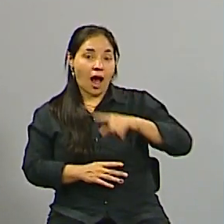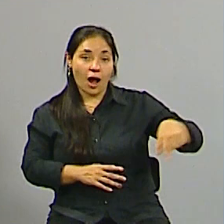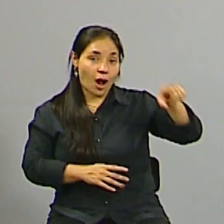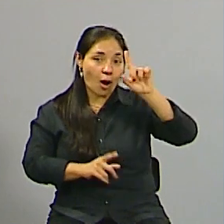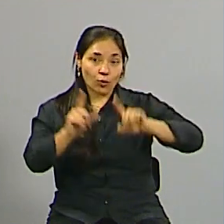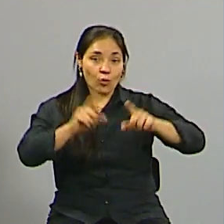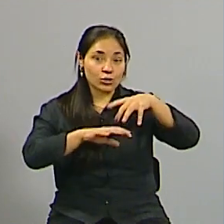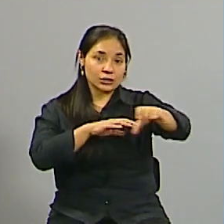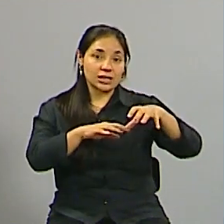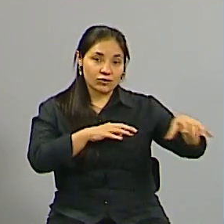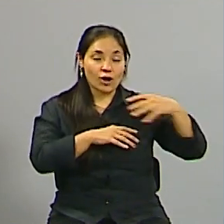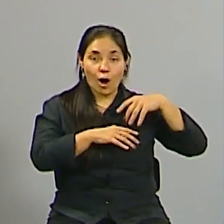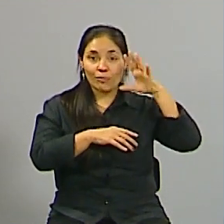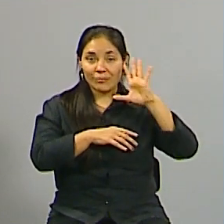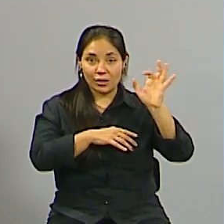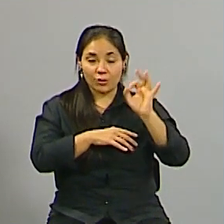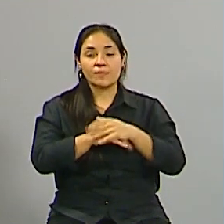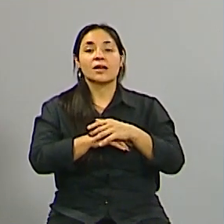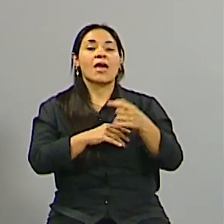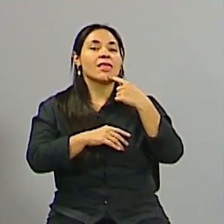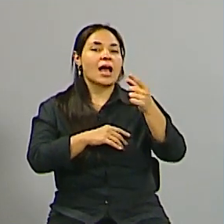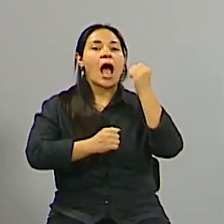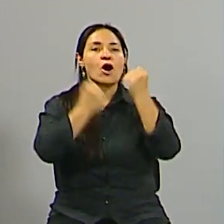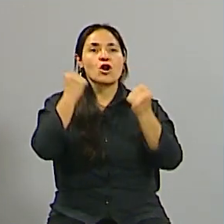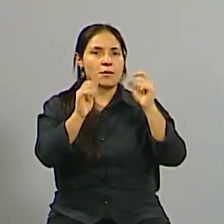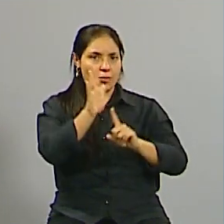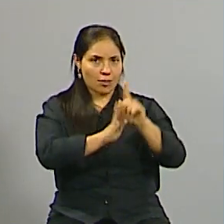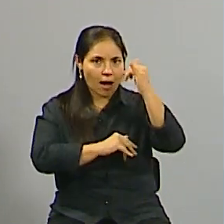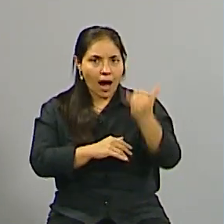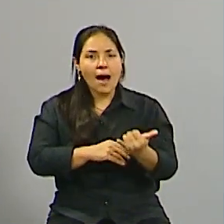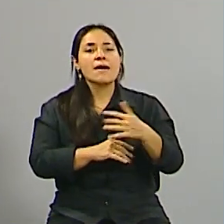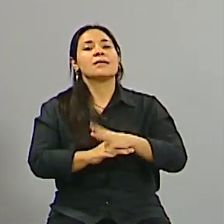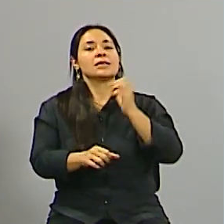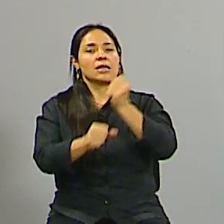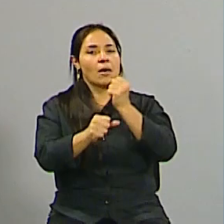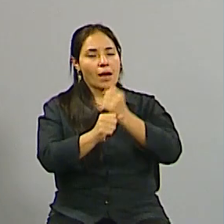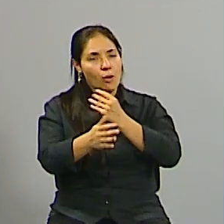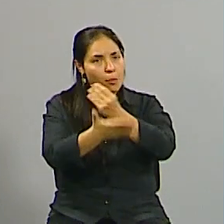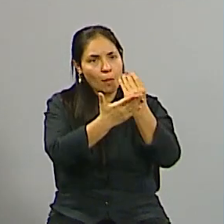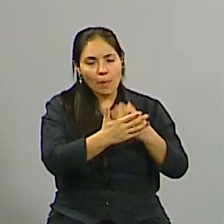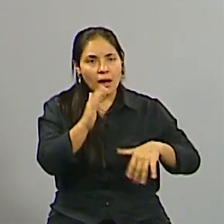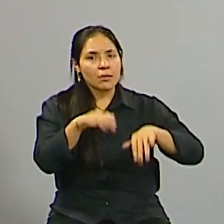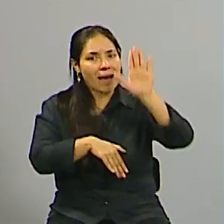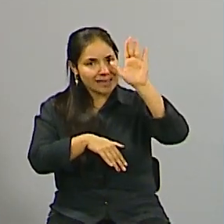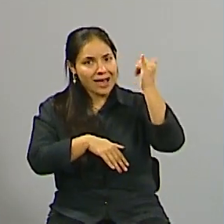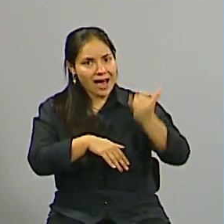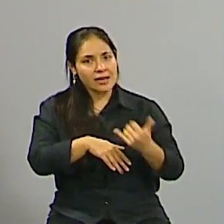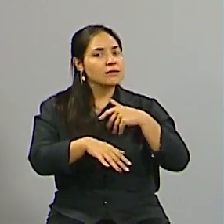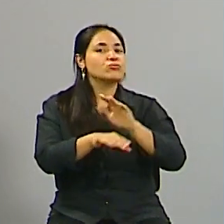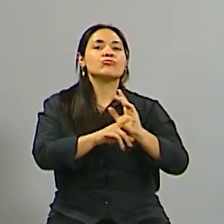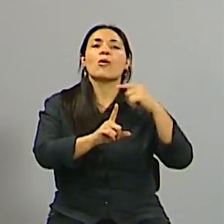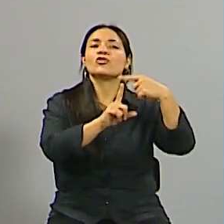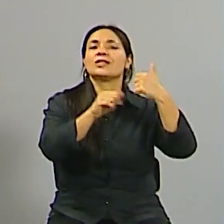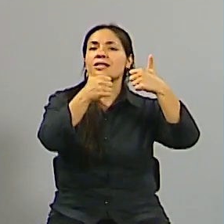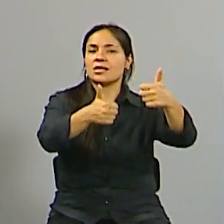algunos sectores que dicen, bueno, hay crecimiento económico, hay crecimiento del empleo, por ende estaríamos bien.